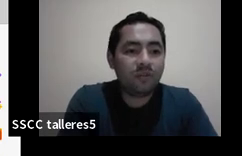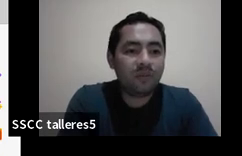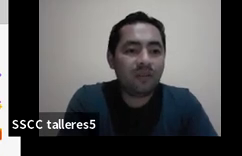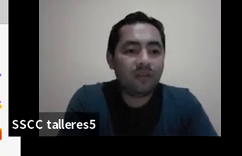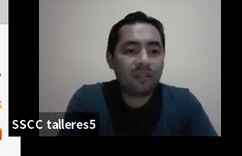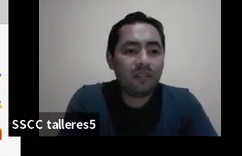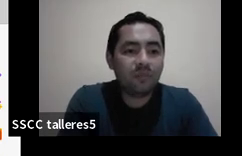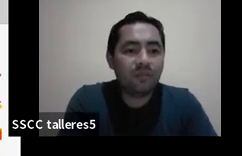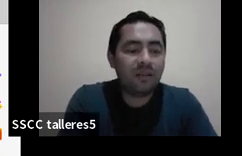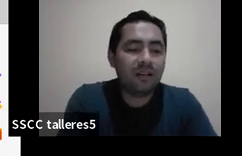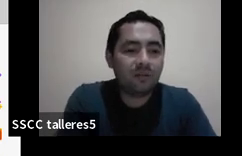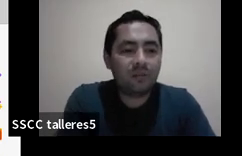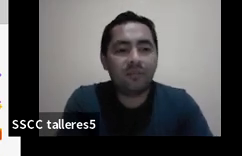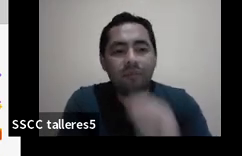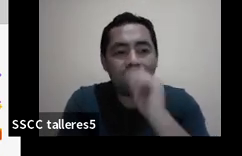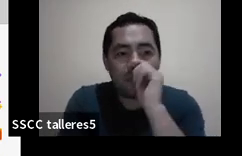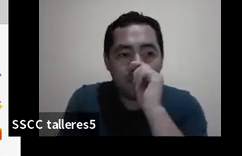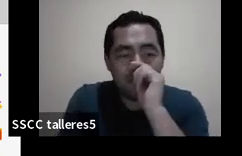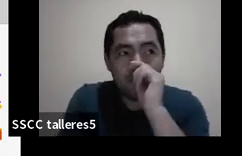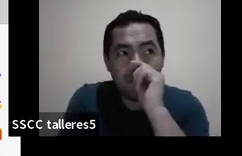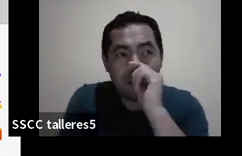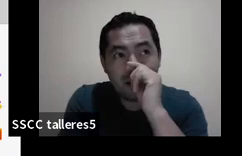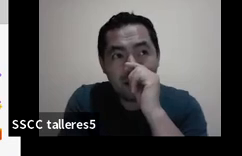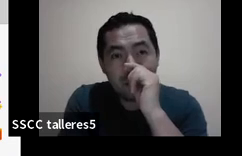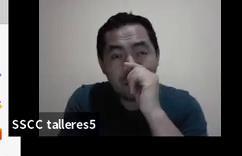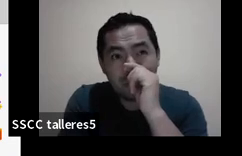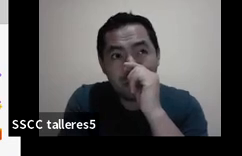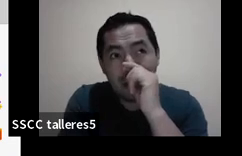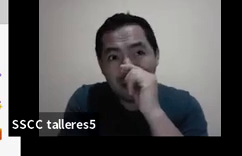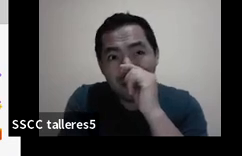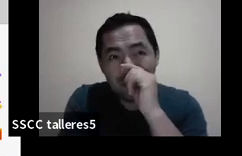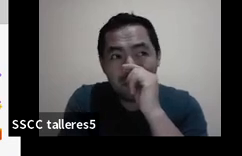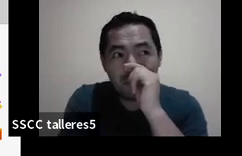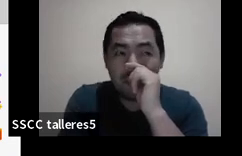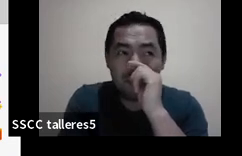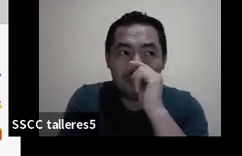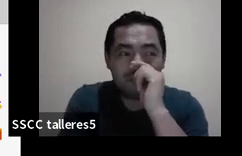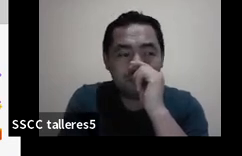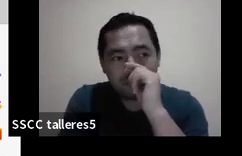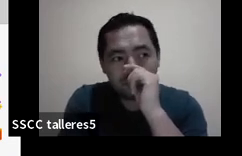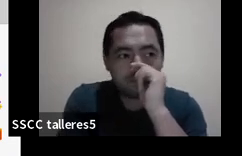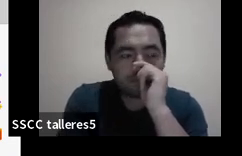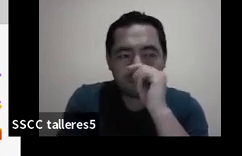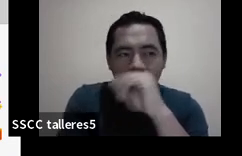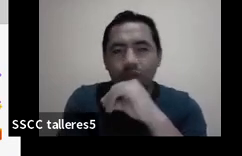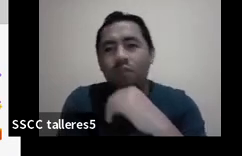dichos libros para aprender lengua de señas? Puede enviar el archivo PDF, por favor. Ya. Mira, libros hay, pero